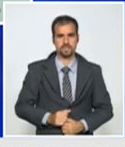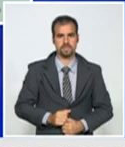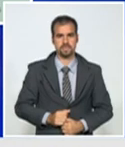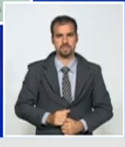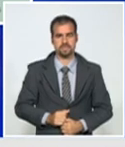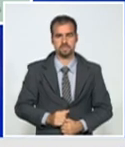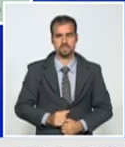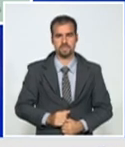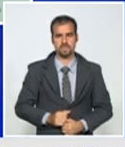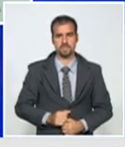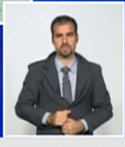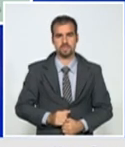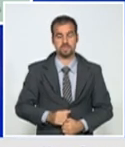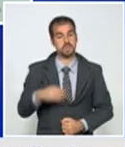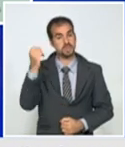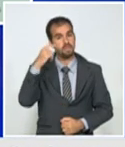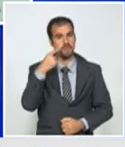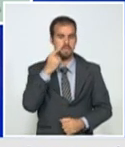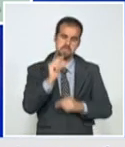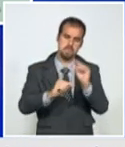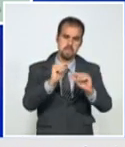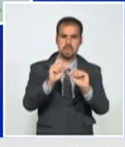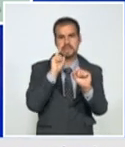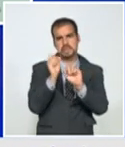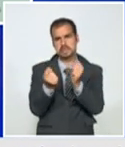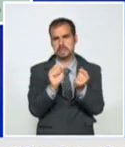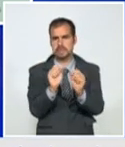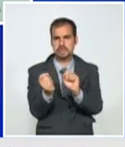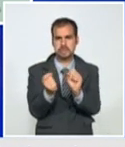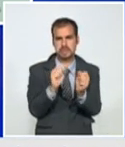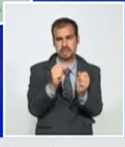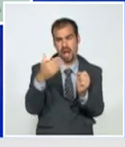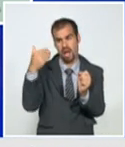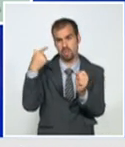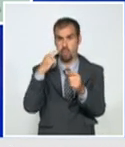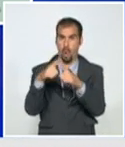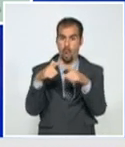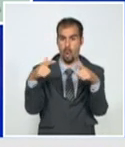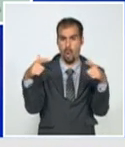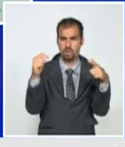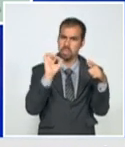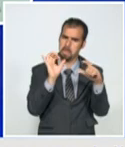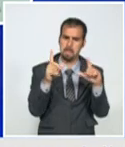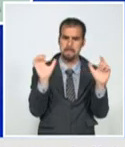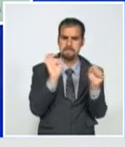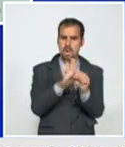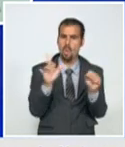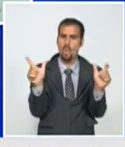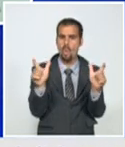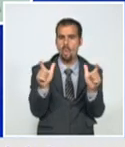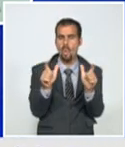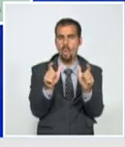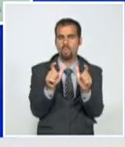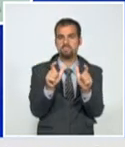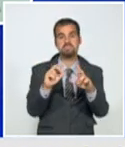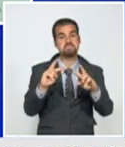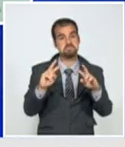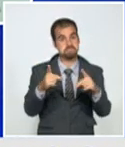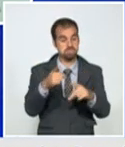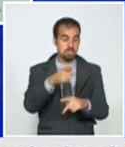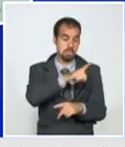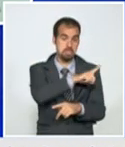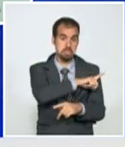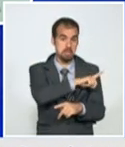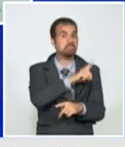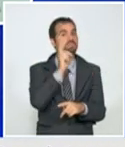de lograr el control de la elevada transmisión que tuvo, nuevamente hace varios días viene